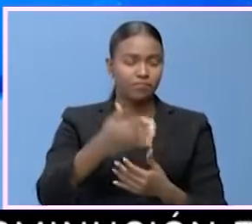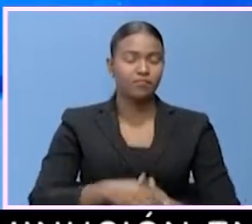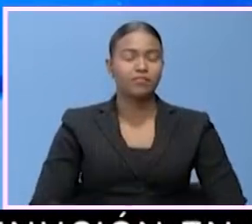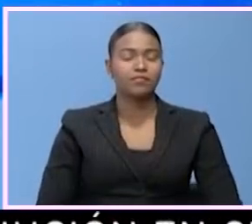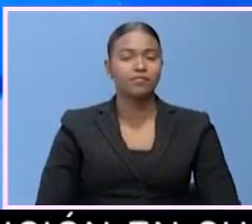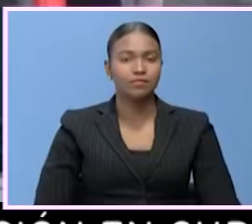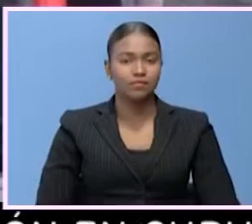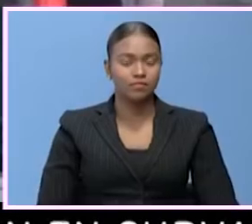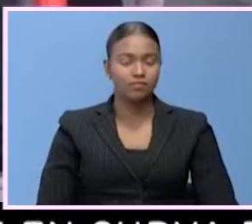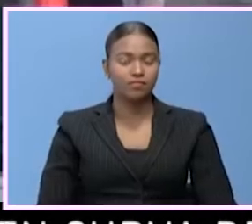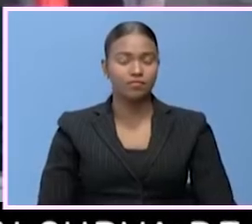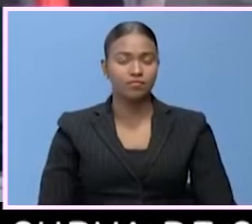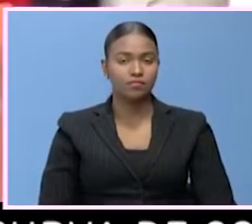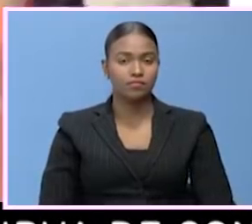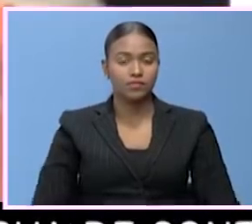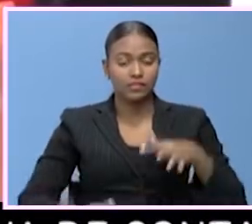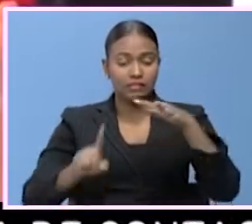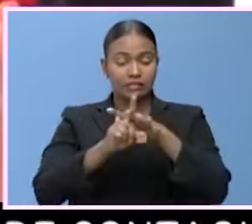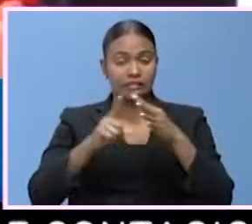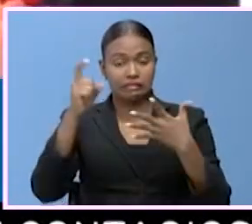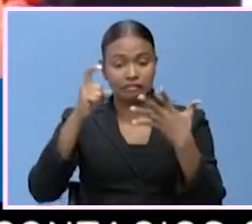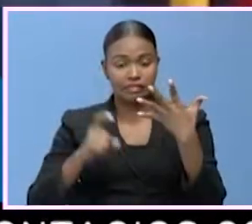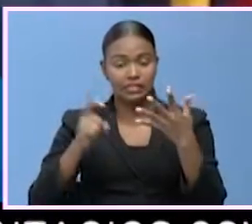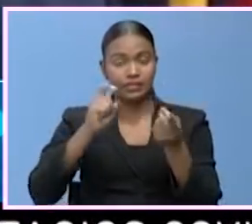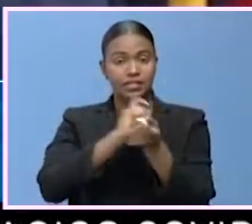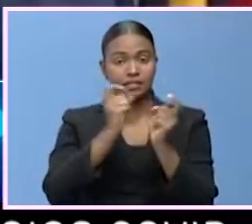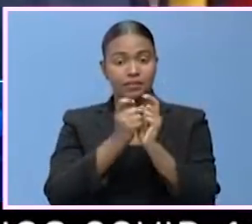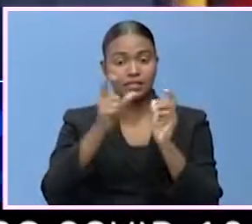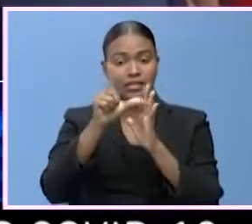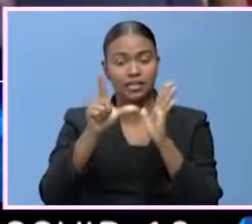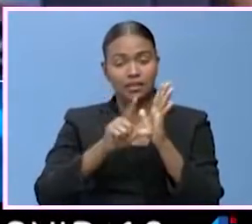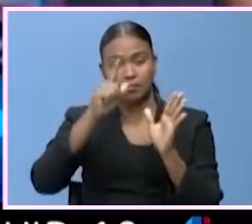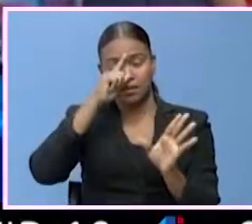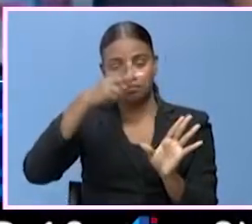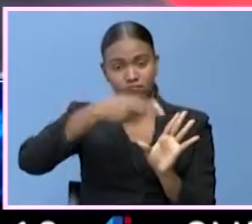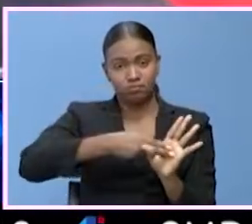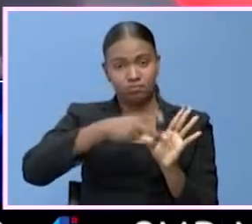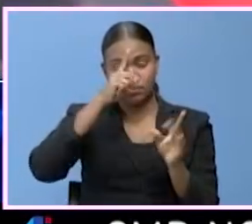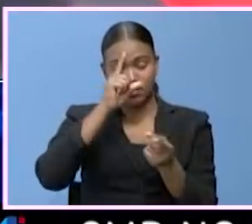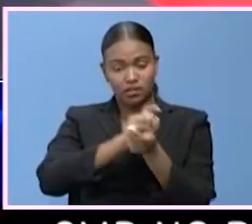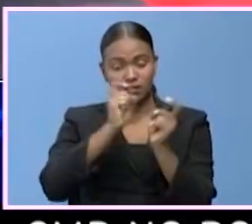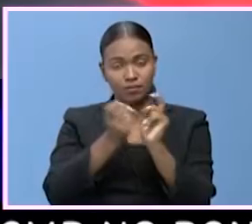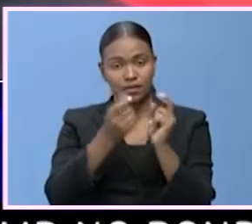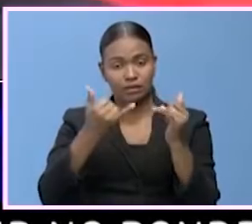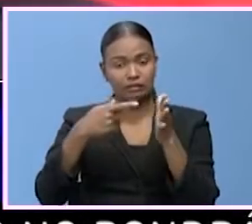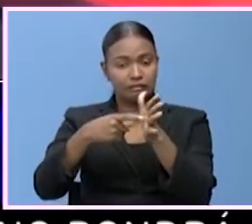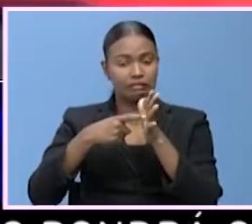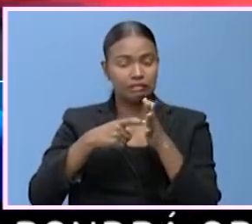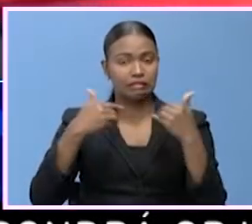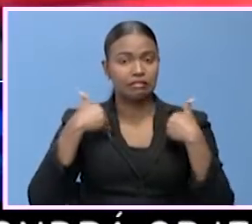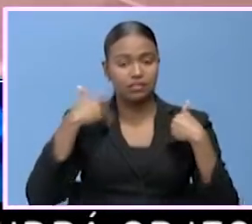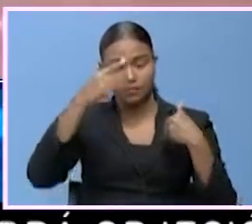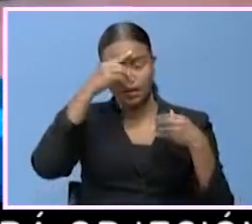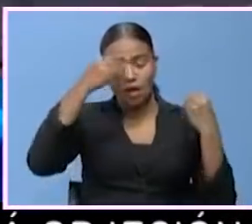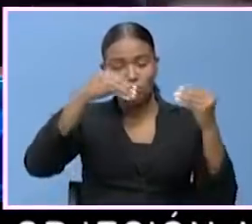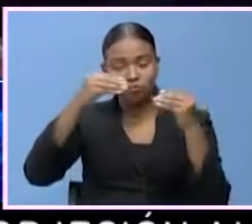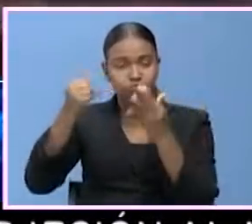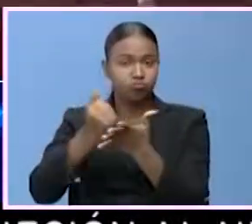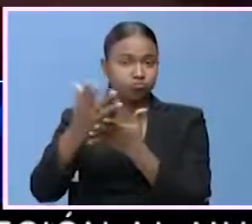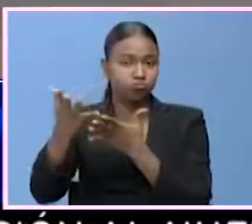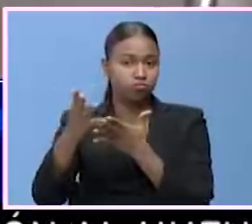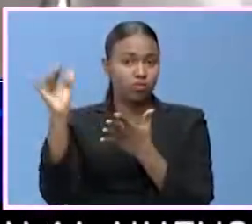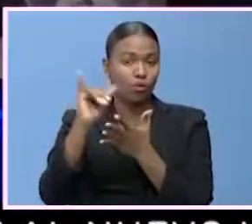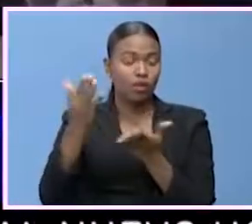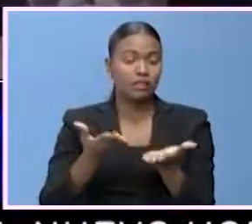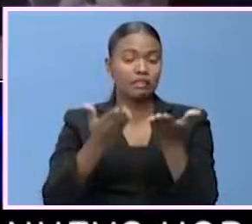historia. Ante la necesidad de que se modifique la ley de hidrocarburos para actualizarla a las exigencias actuales del mercado y